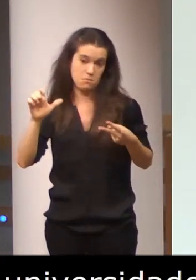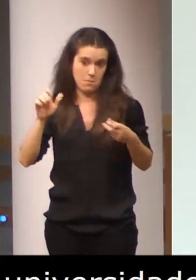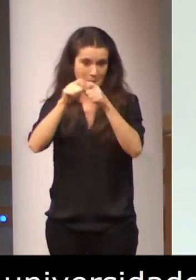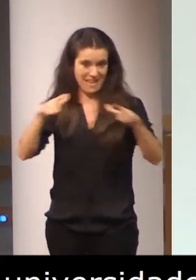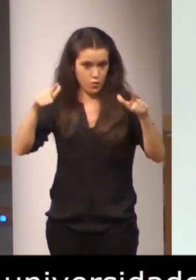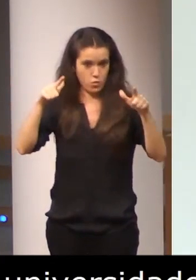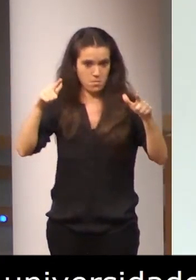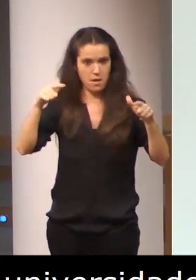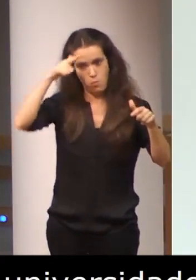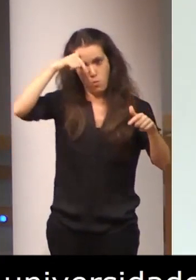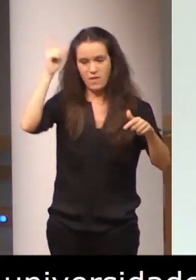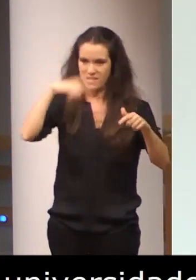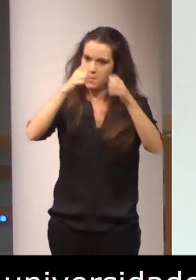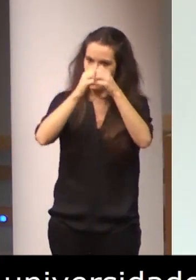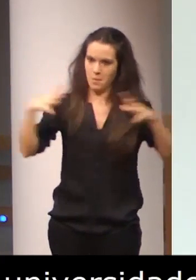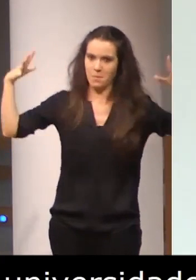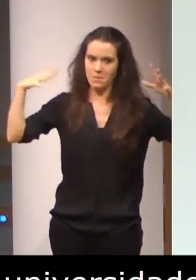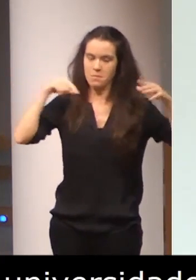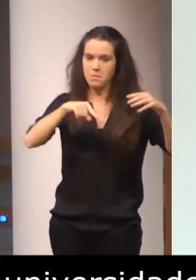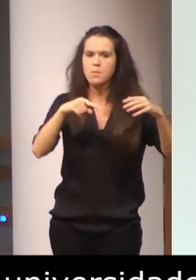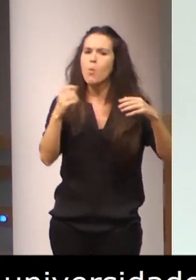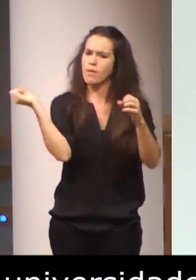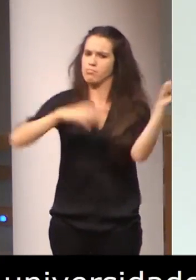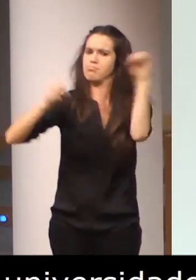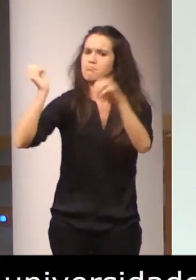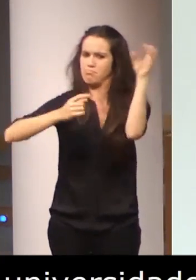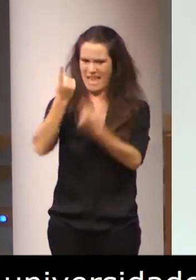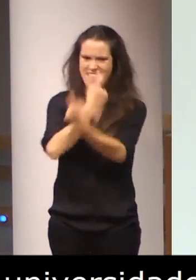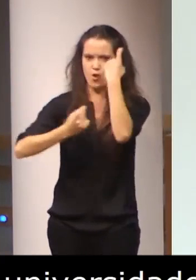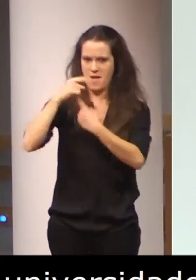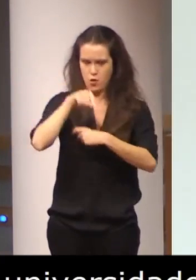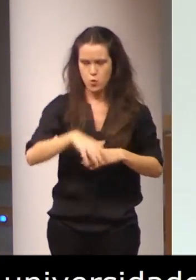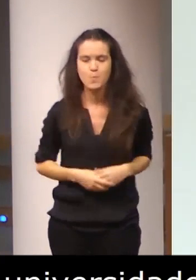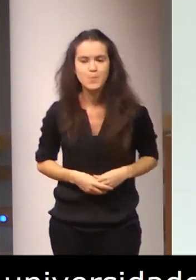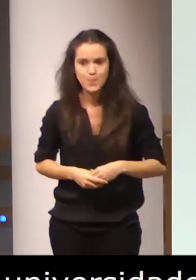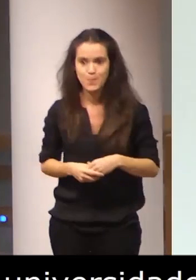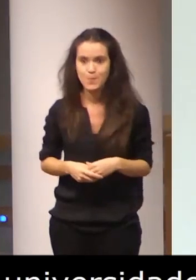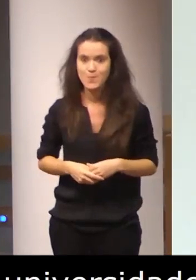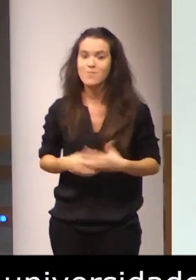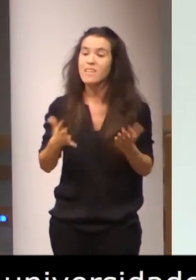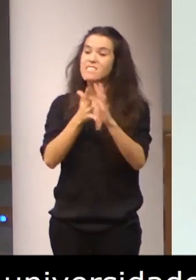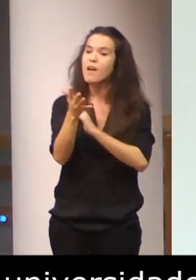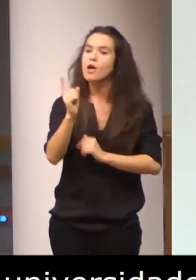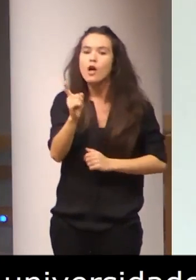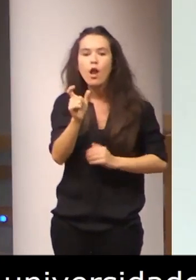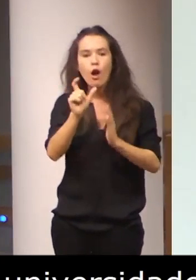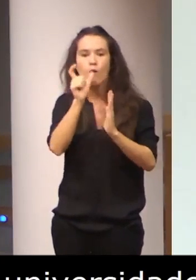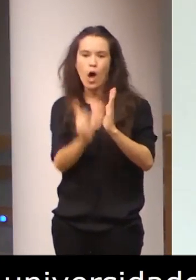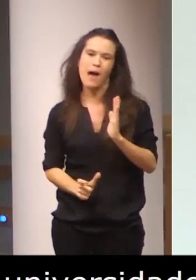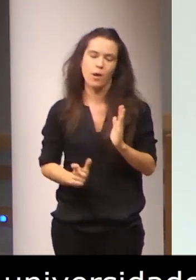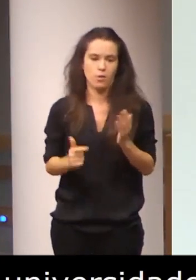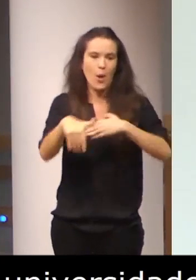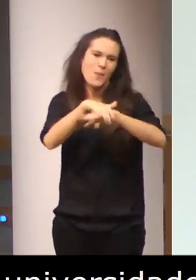puede subir mucha información. Y a la vez, o sea, además de vocabulario, que claro, es básico